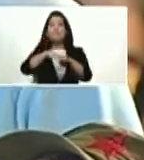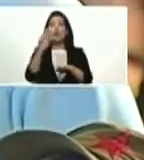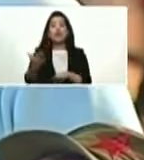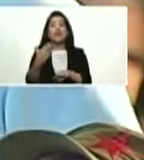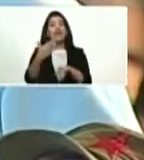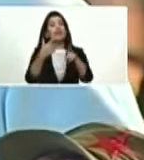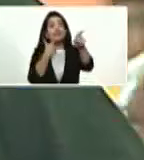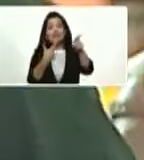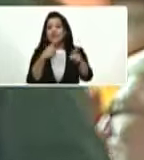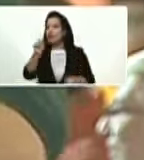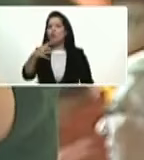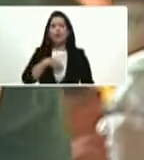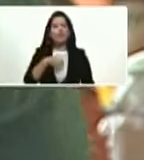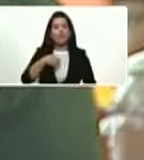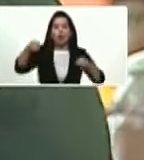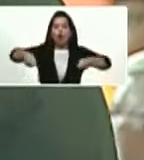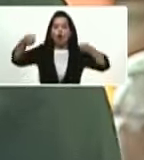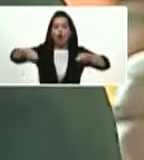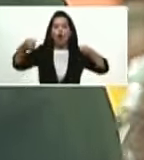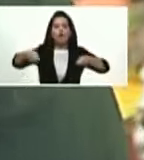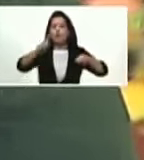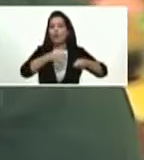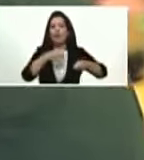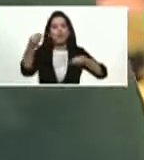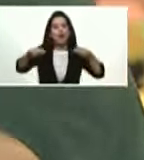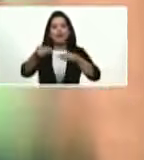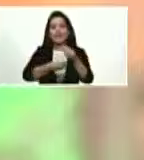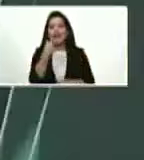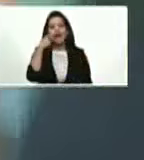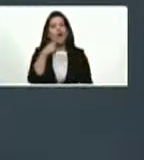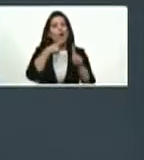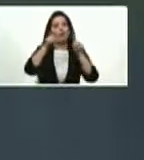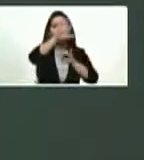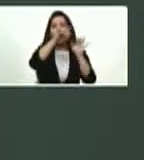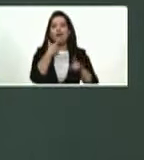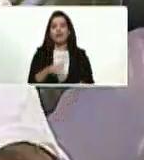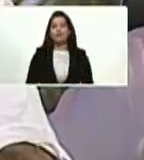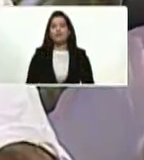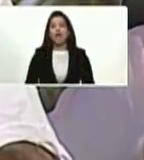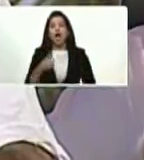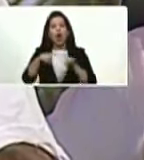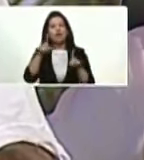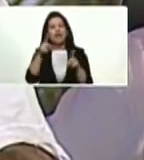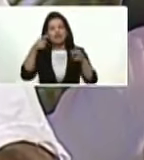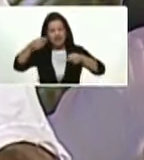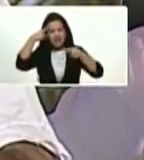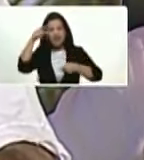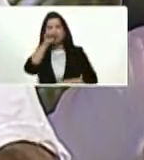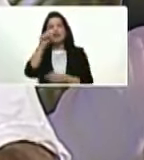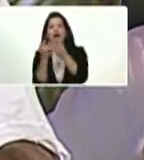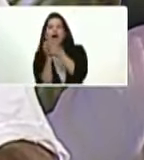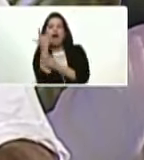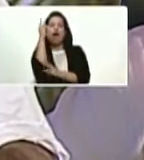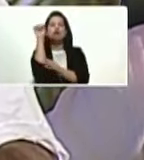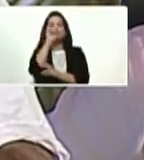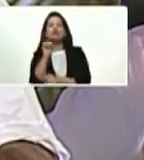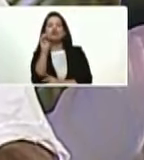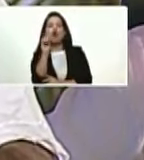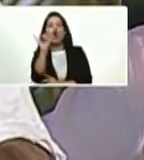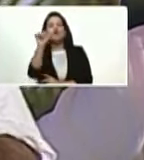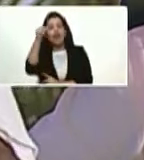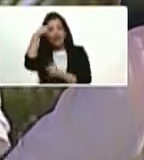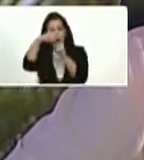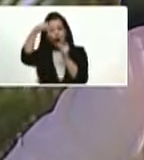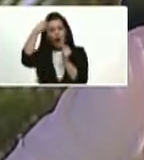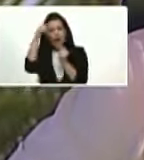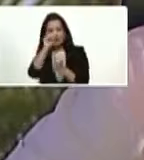podemos traer más soya, que tenemos que impulsar verdaderamente la moringa, que tenemos que impulsar la siembra de la titonia para